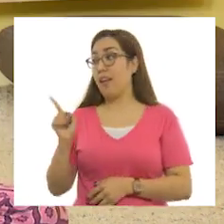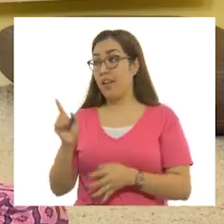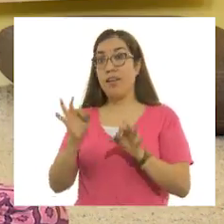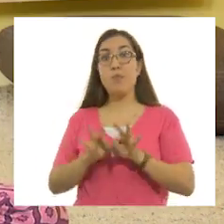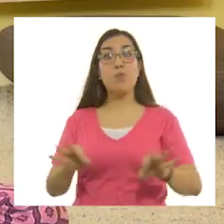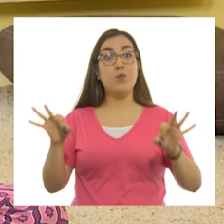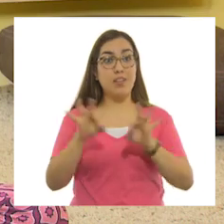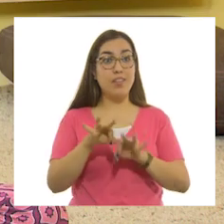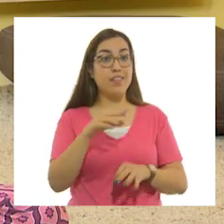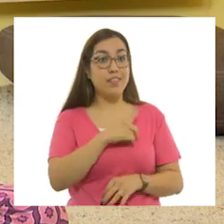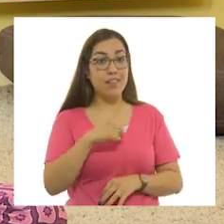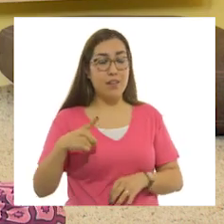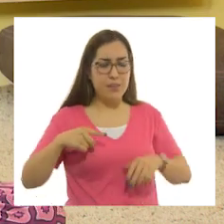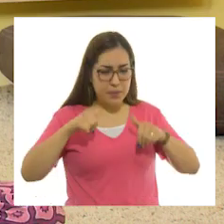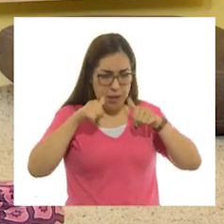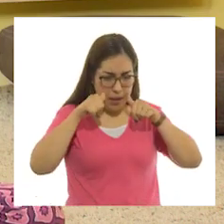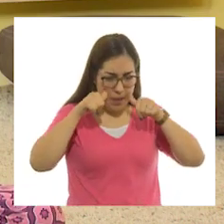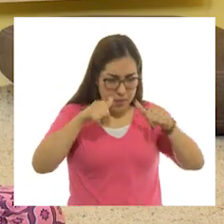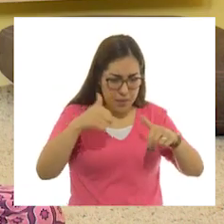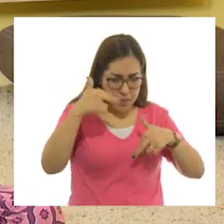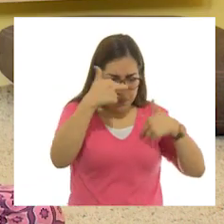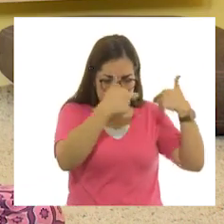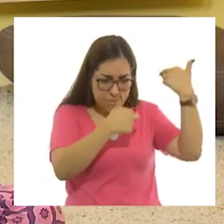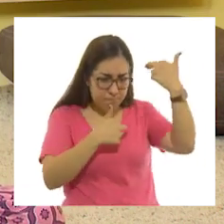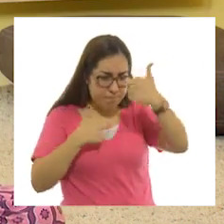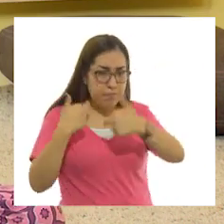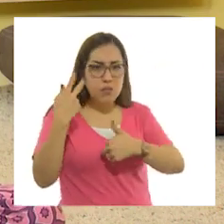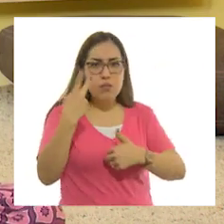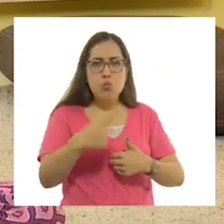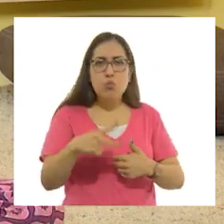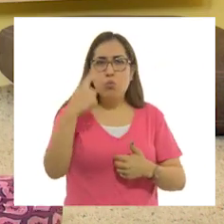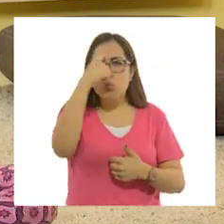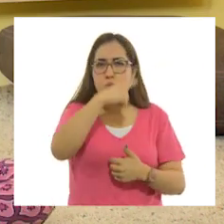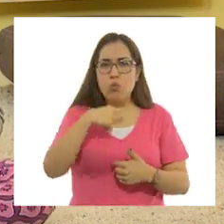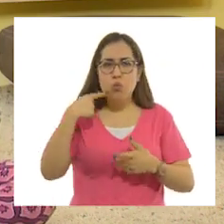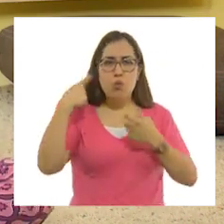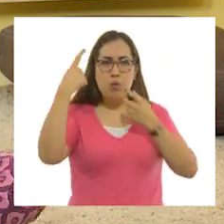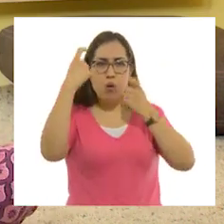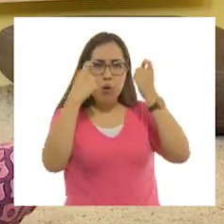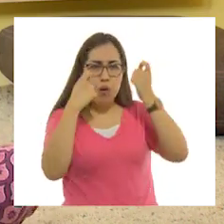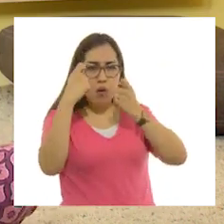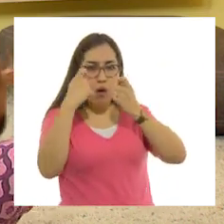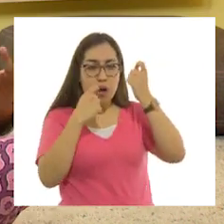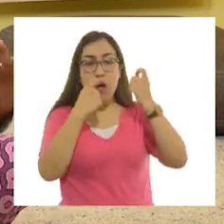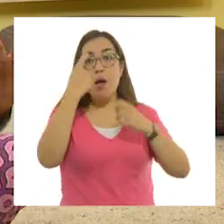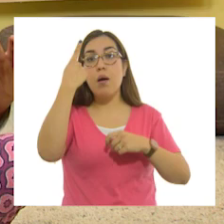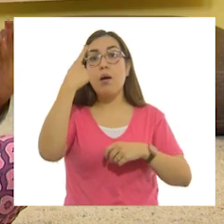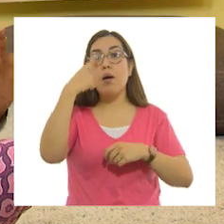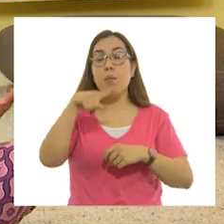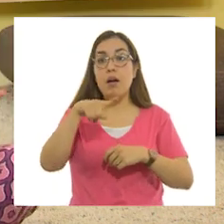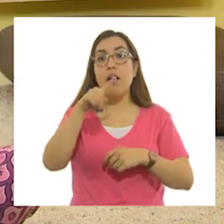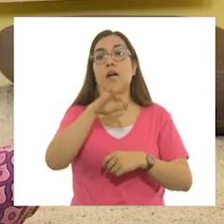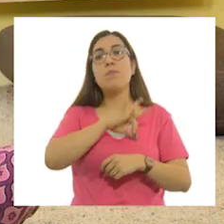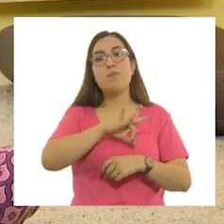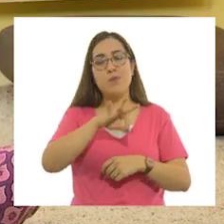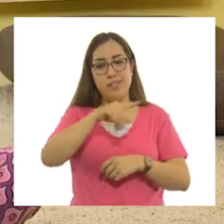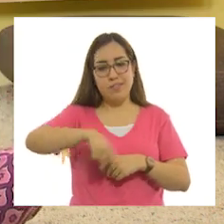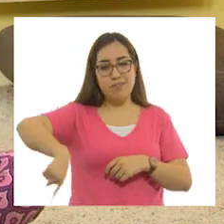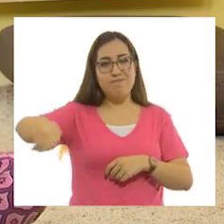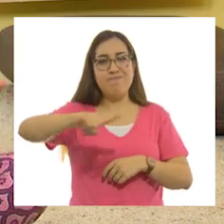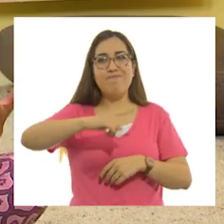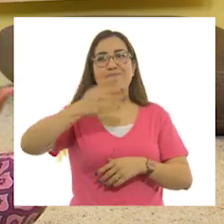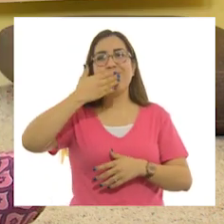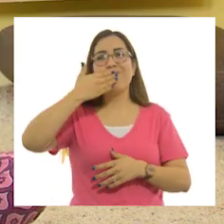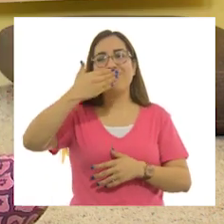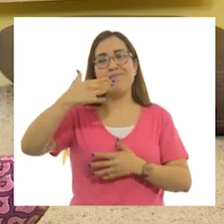observadores y estar atentas atentos a sus reacciones para que puedan ser triunfadores en todas esas historias